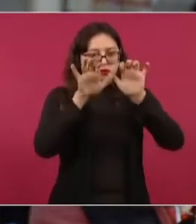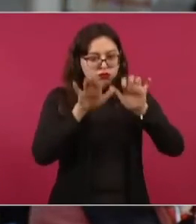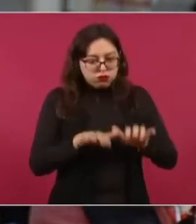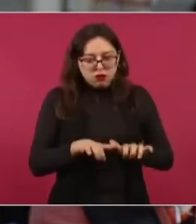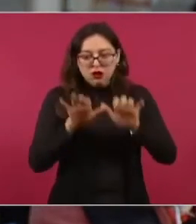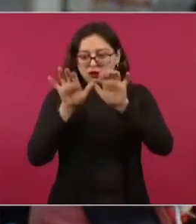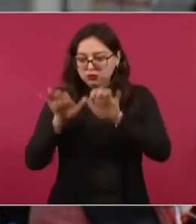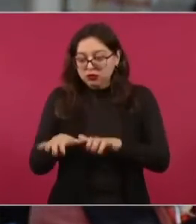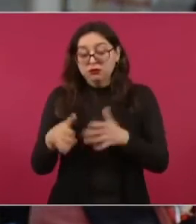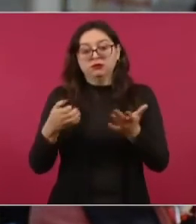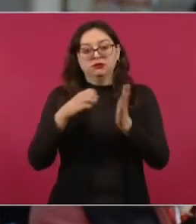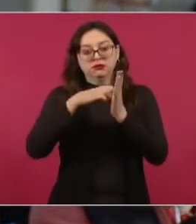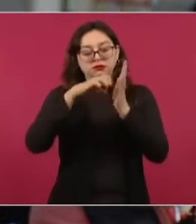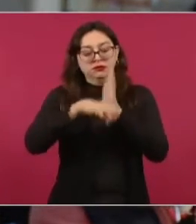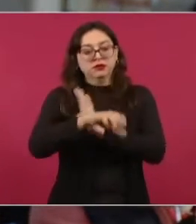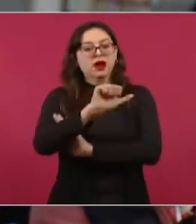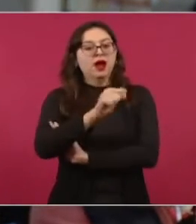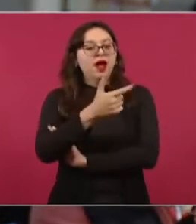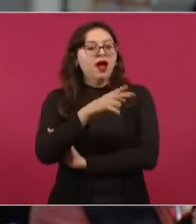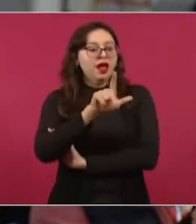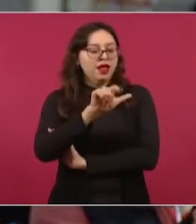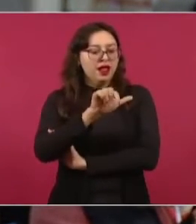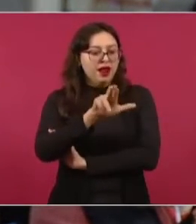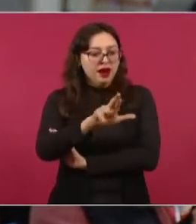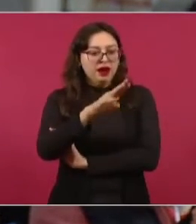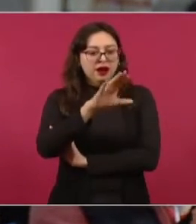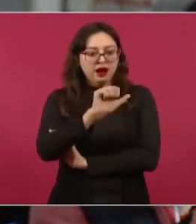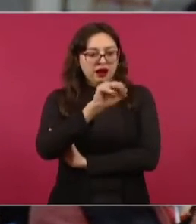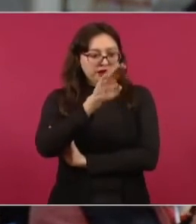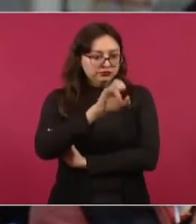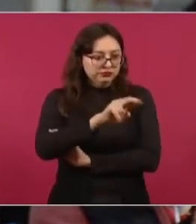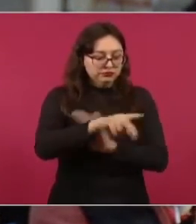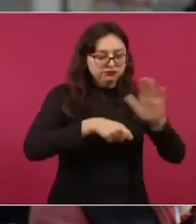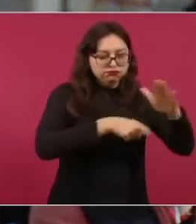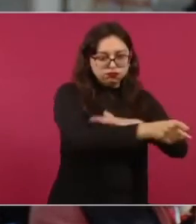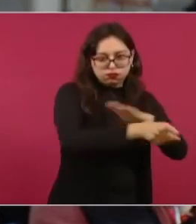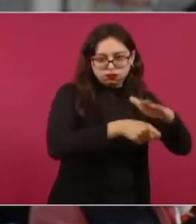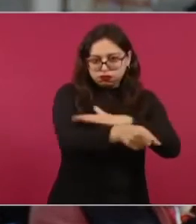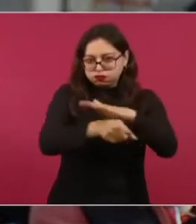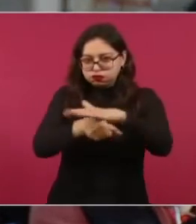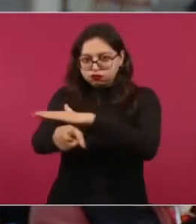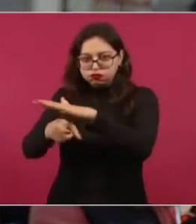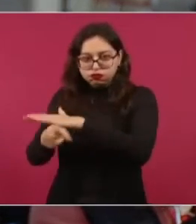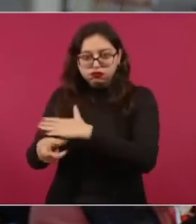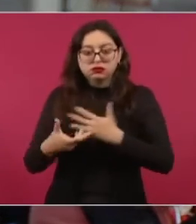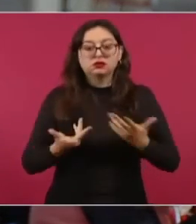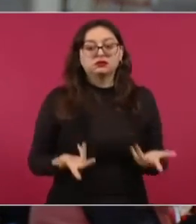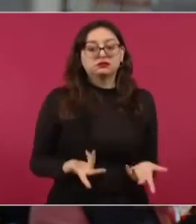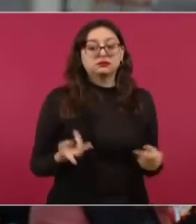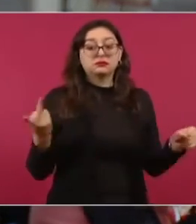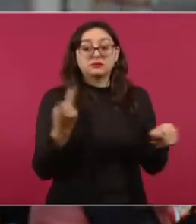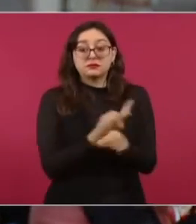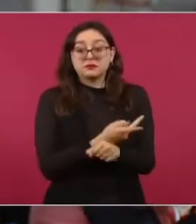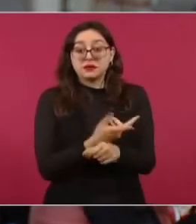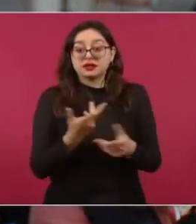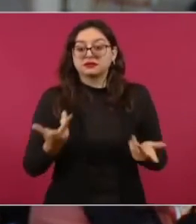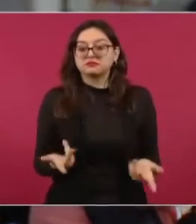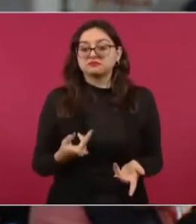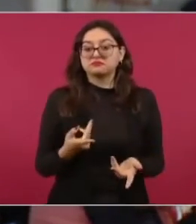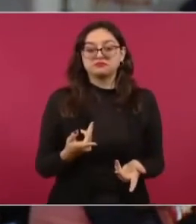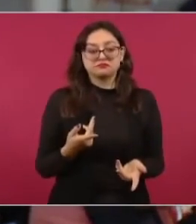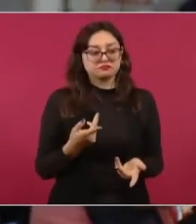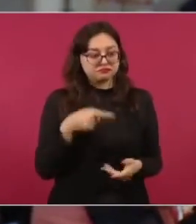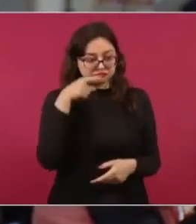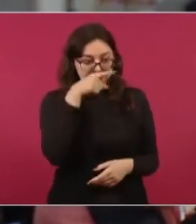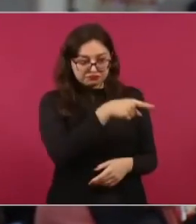caso de Aguilar Camín con sus cheques, y también a periodistas. Entonces ahí pues no se pudo demostrar el peculado